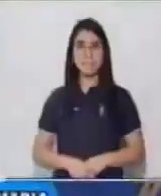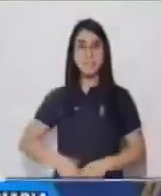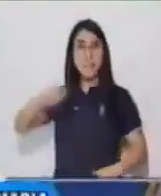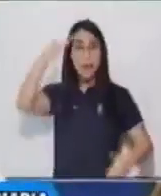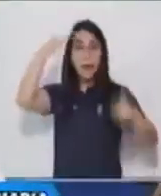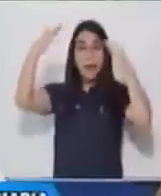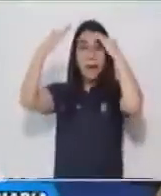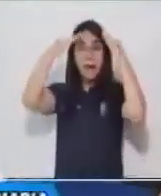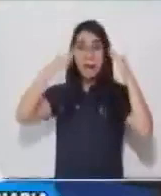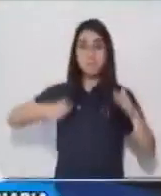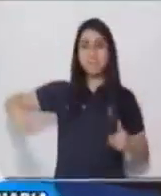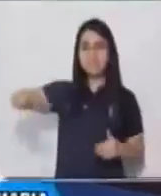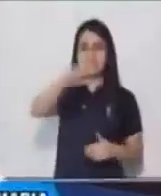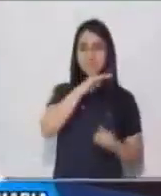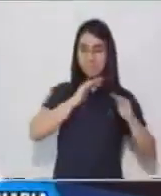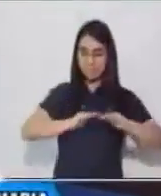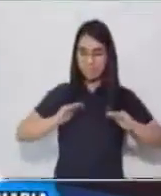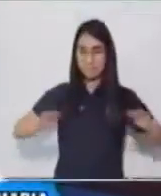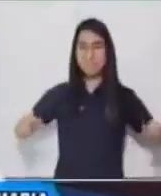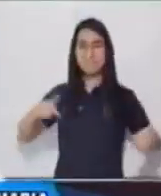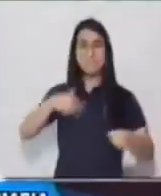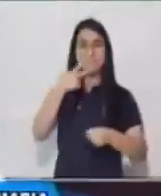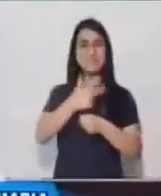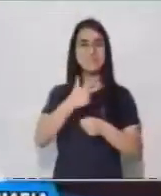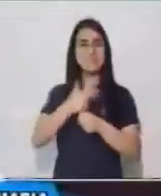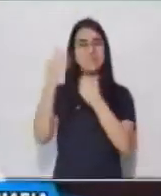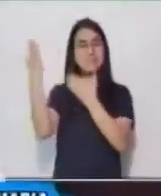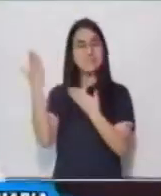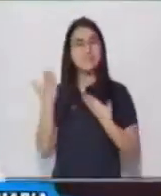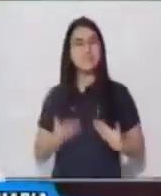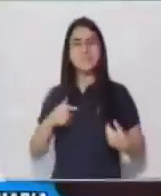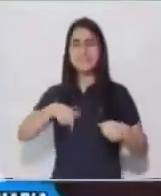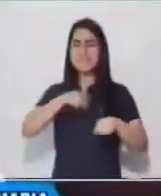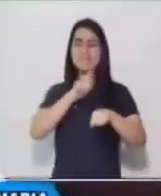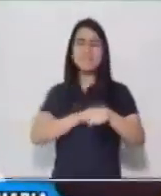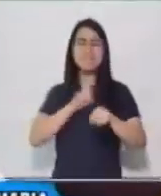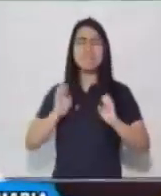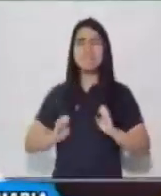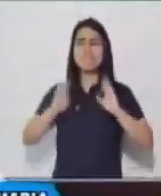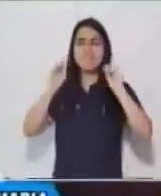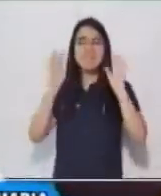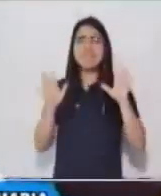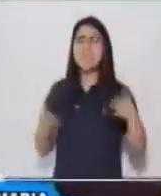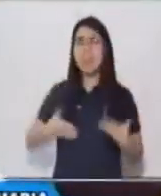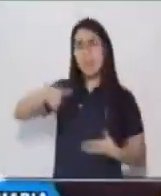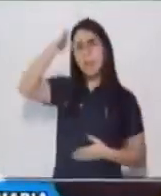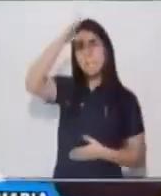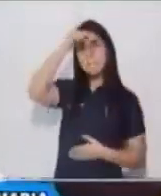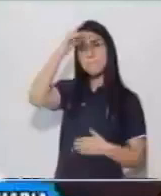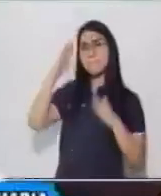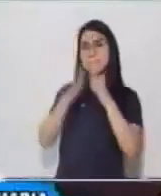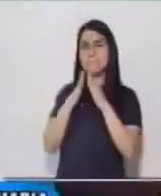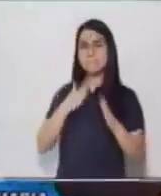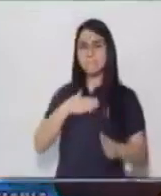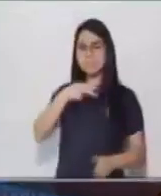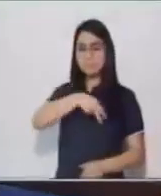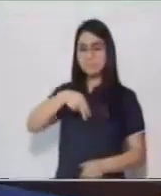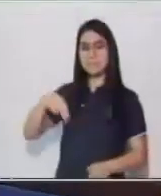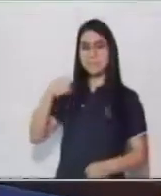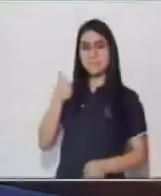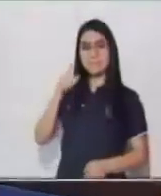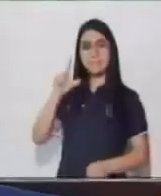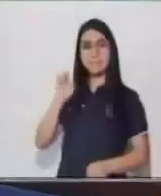Hola niños y niñas de Guatemala, bienvenidos a este su espacio educativo Aprende en Casa. Les saluda César Alejandro Santos Aguilar y en esta